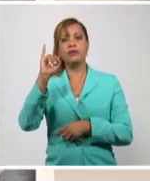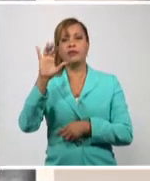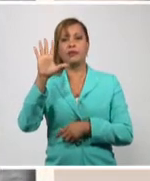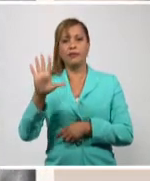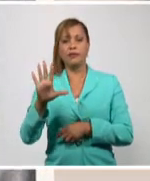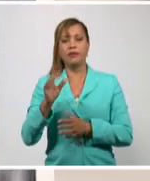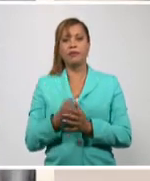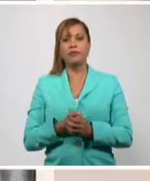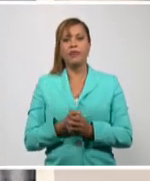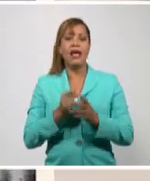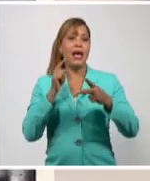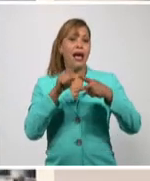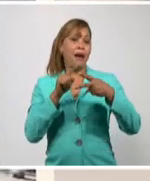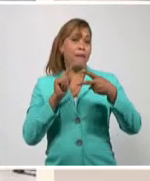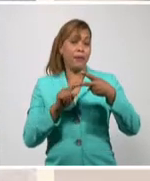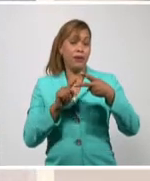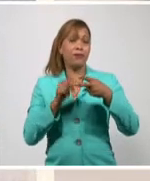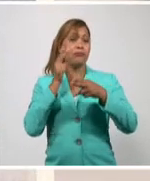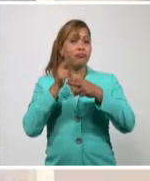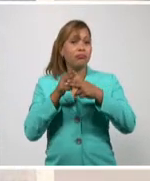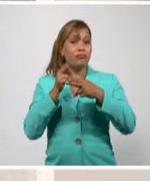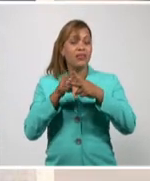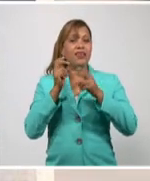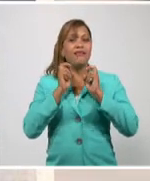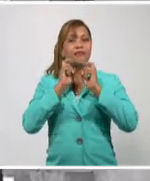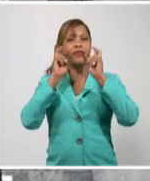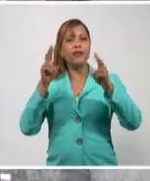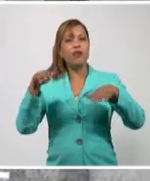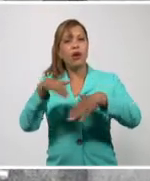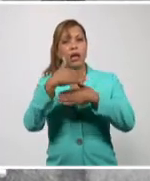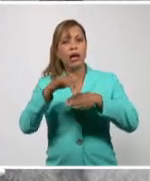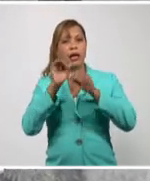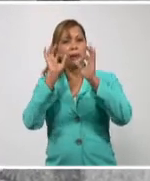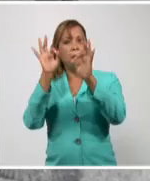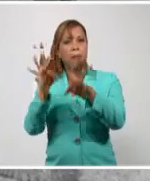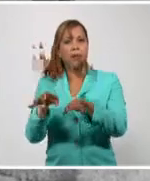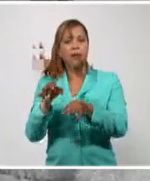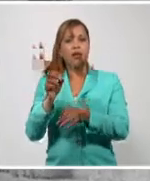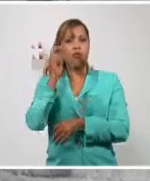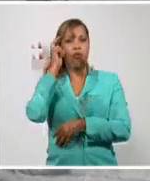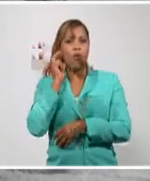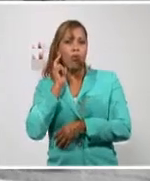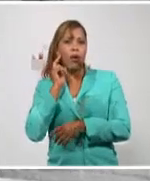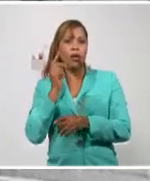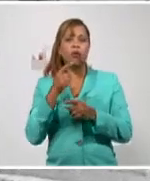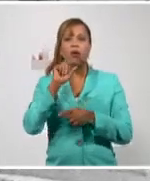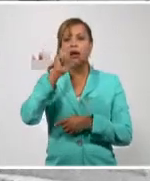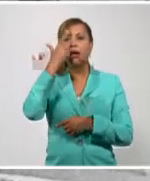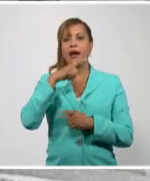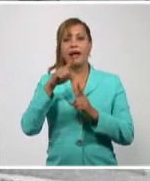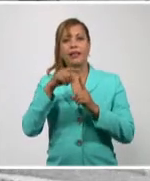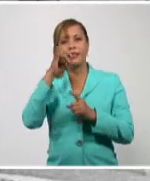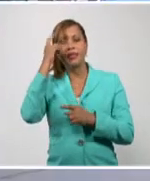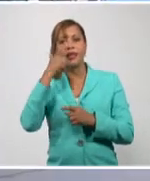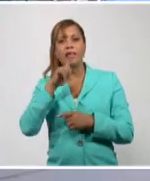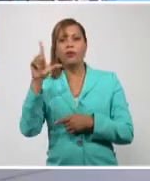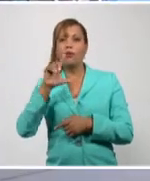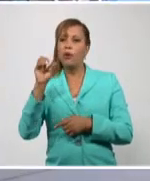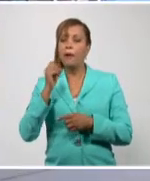1895. Apellidos de renombre en la historia de Camagüey vivieron en aquella calle Mayor: los Agüero, los Castillos, Miranda, Quesada,